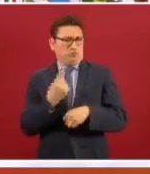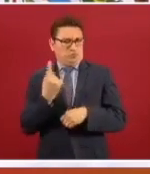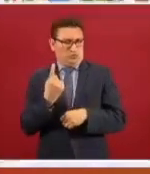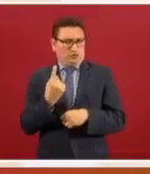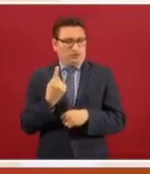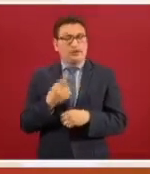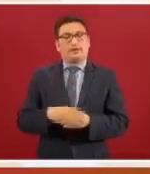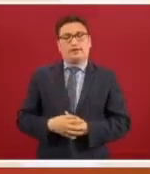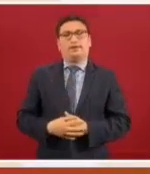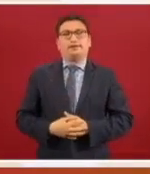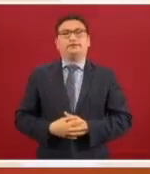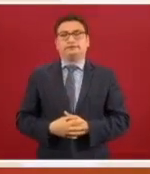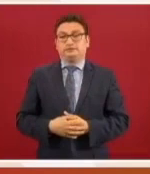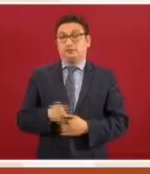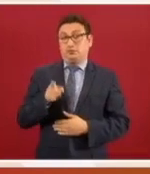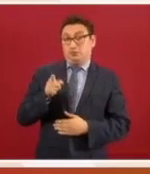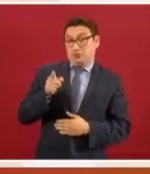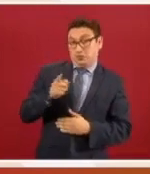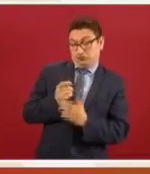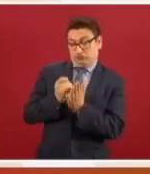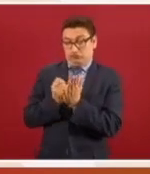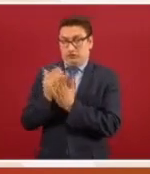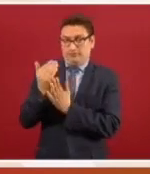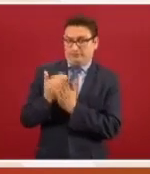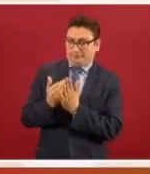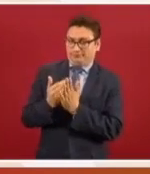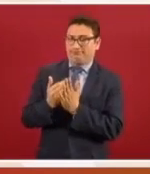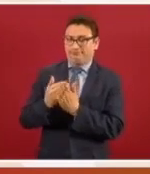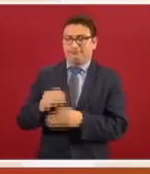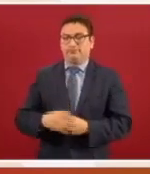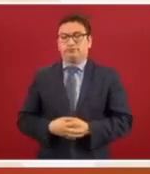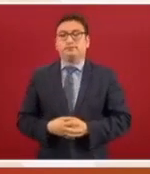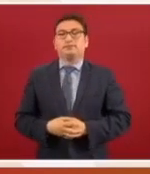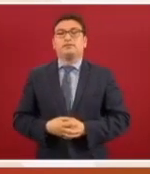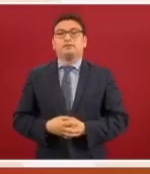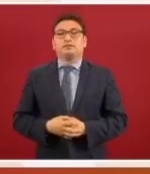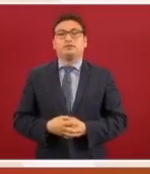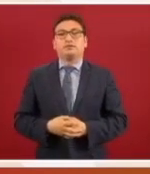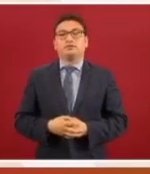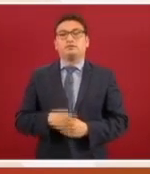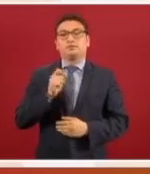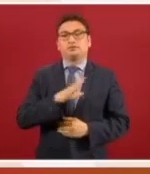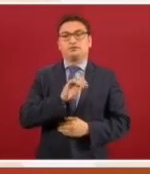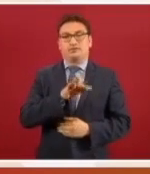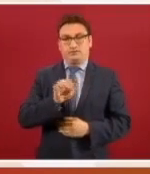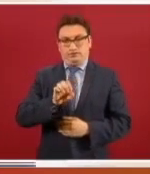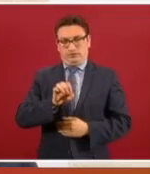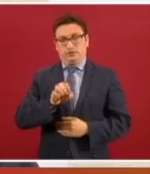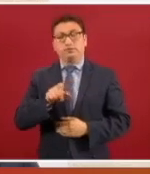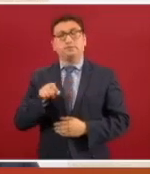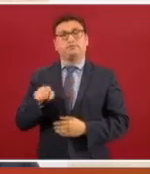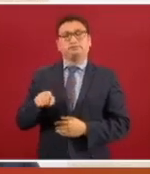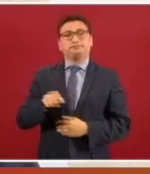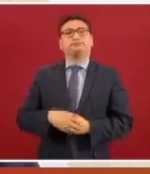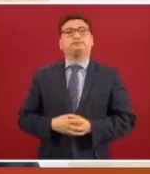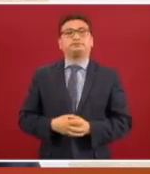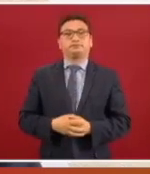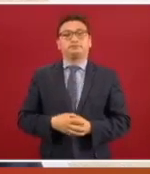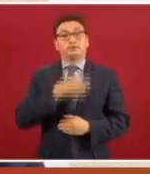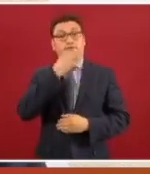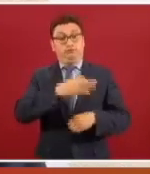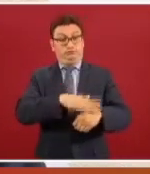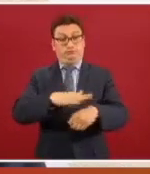reducirá la carga fiscal. La Comisión Federal de Electricidad,